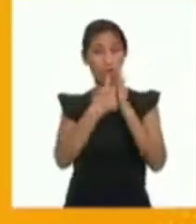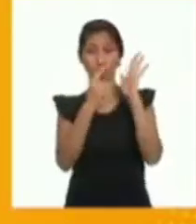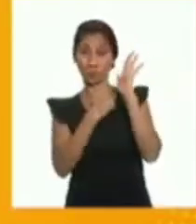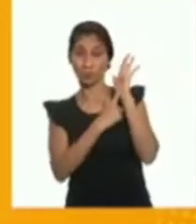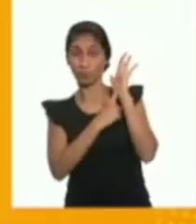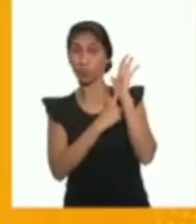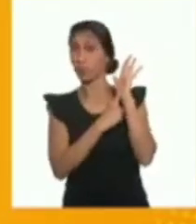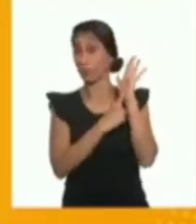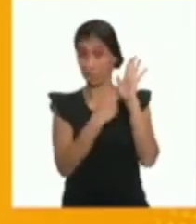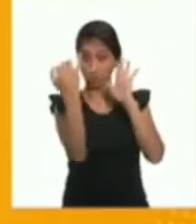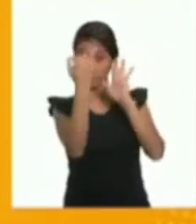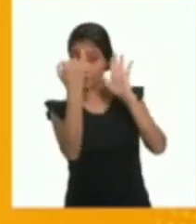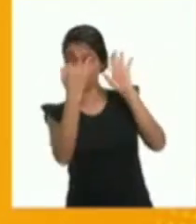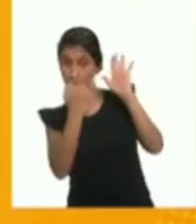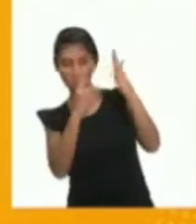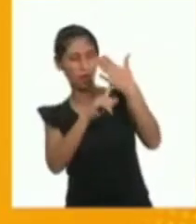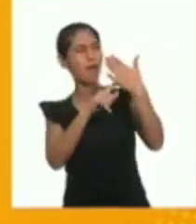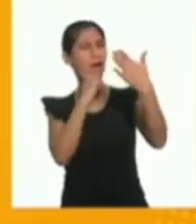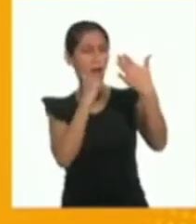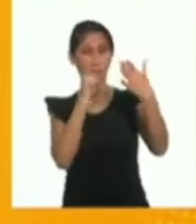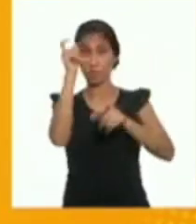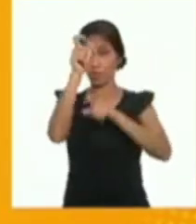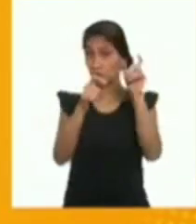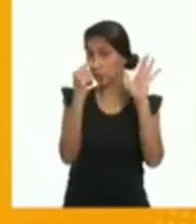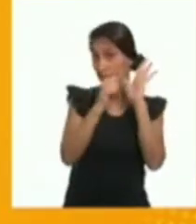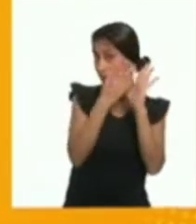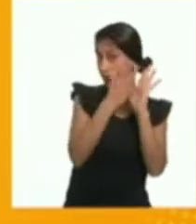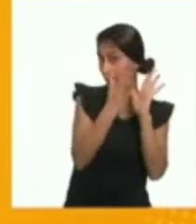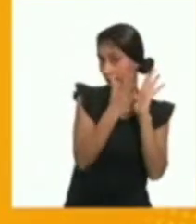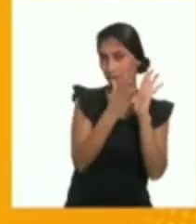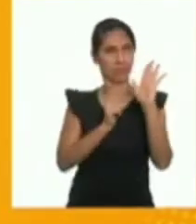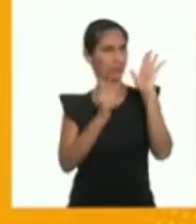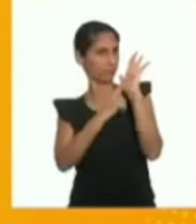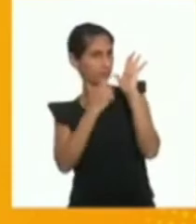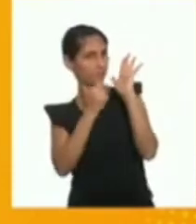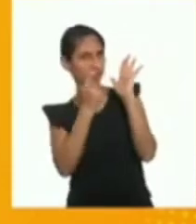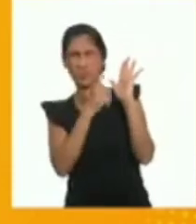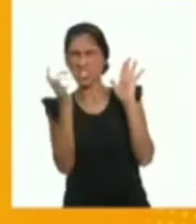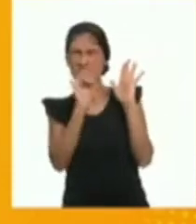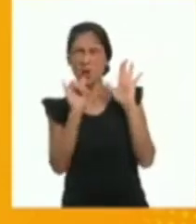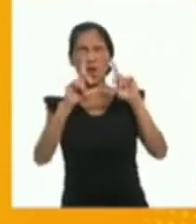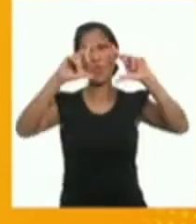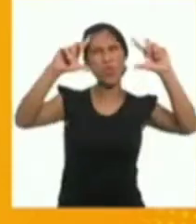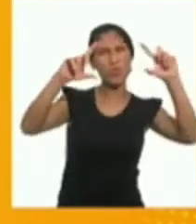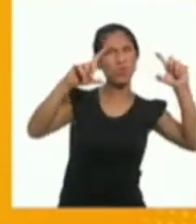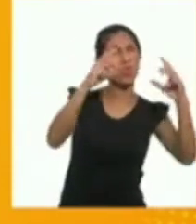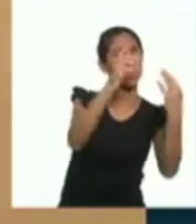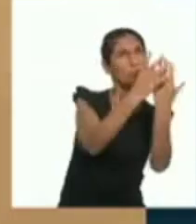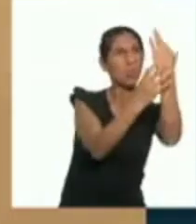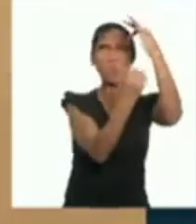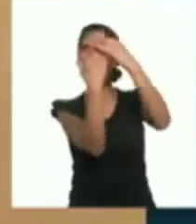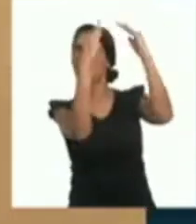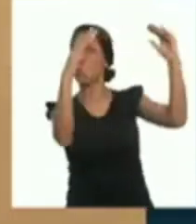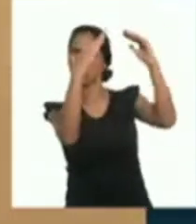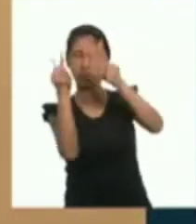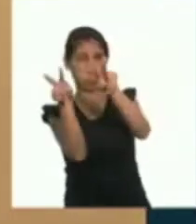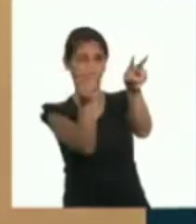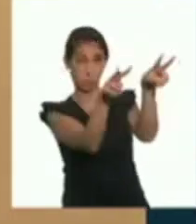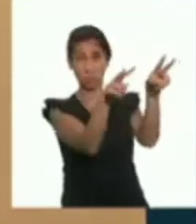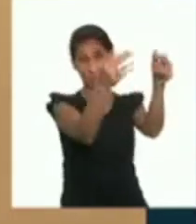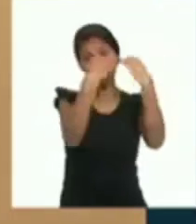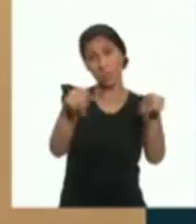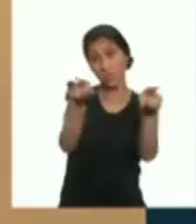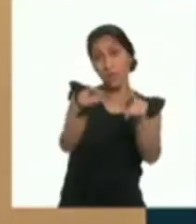general, donde la figura humana está ausente o apenas se percibe. Como una foto de un paisaje. Puede ser,